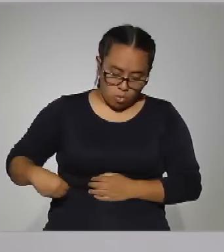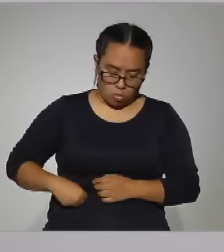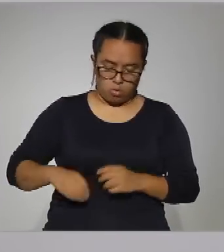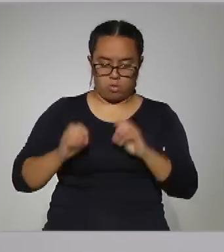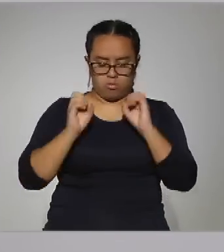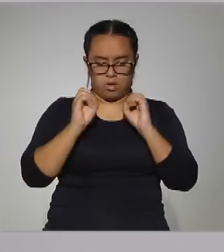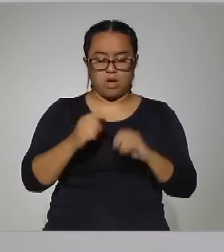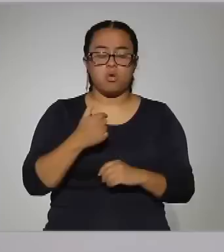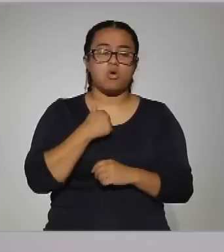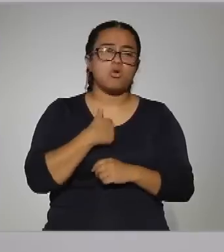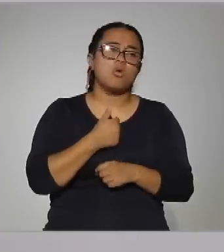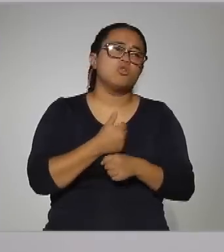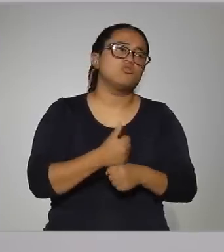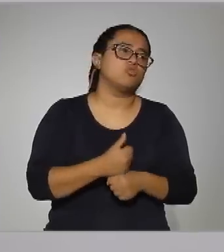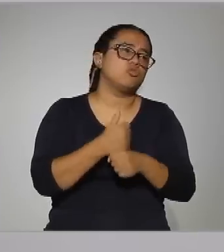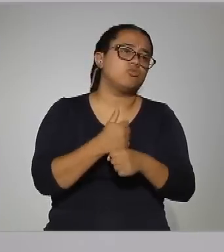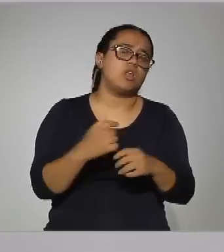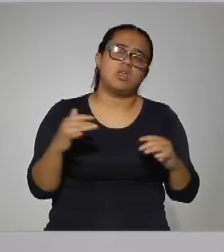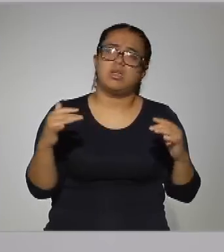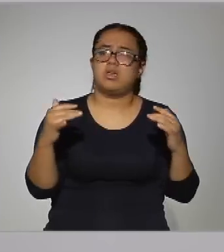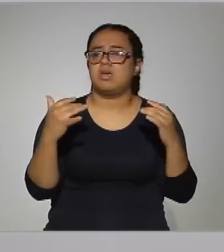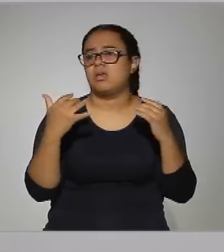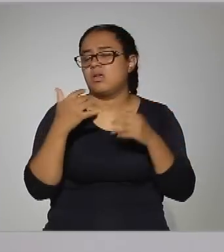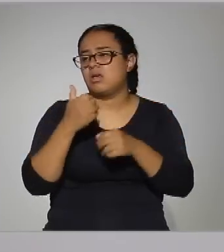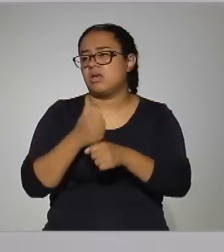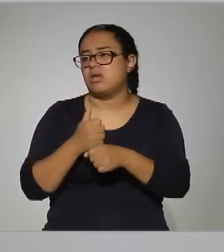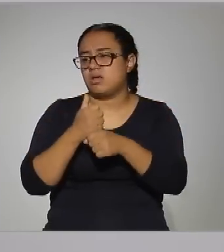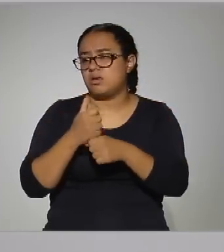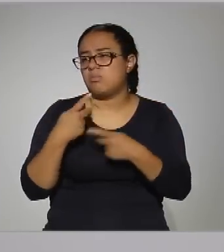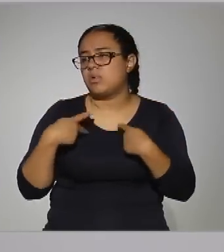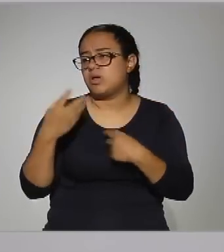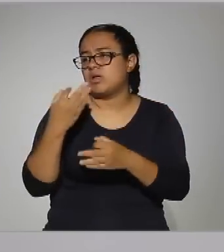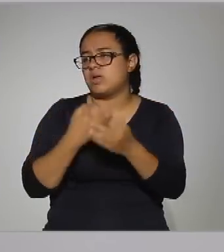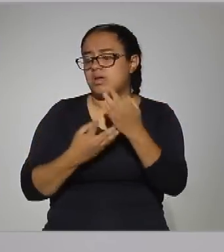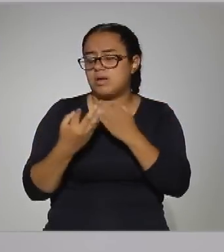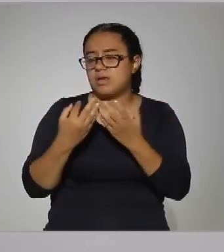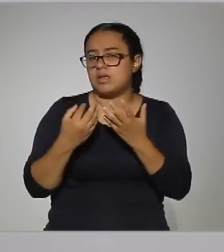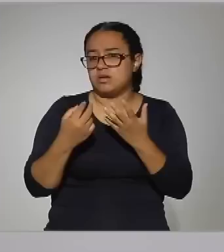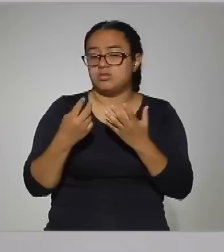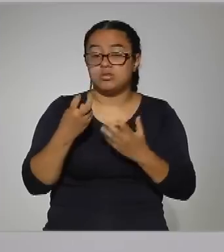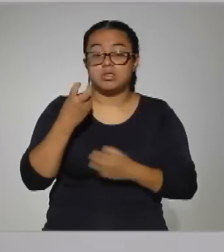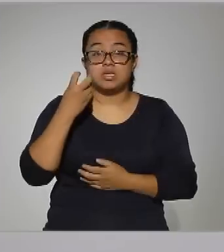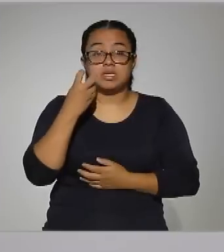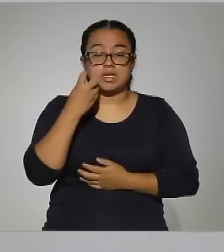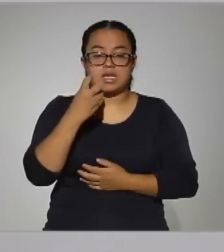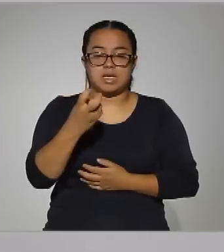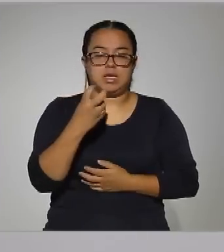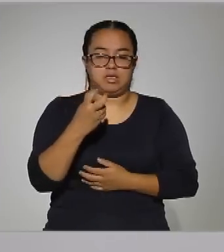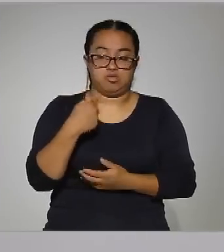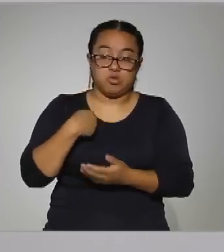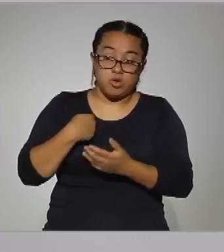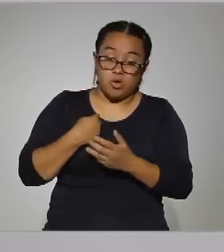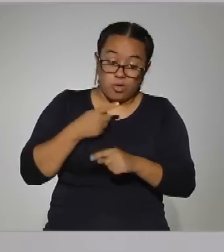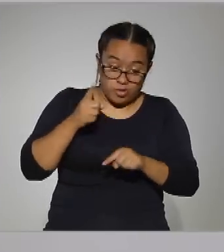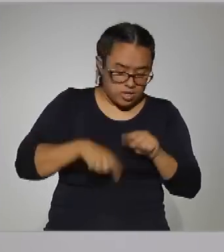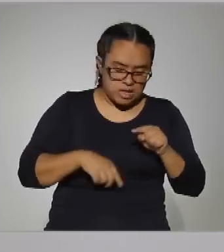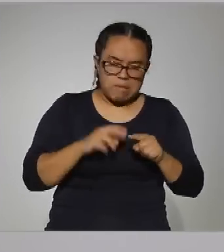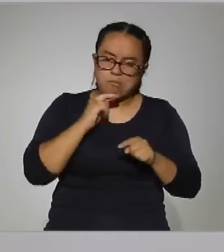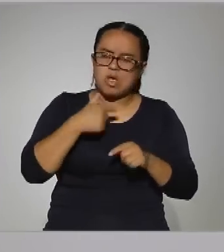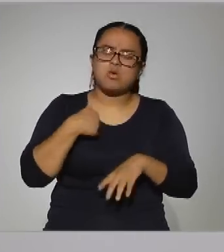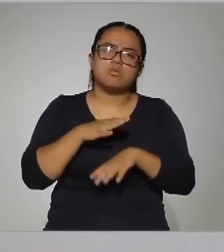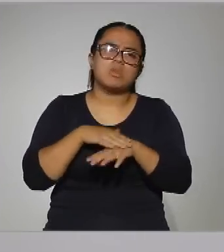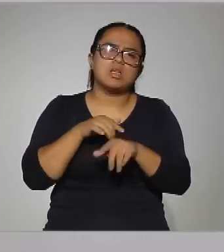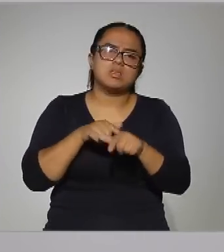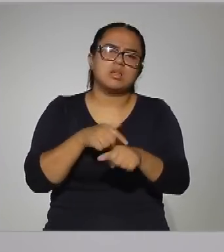la victimización, y que haya una ganancia secundaria de ese lado que no se pueda reconocer, pero que haya algo de lo irrenunciable ahí, que esté todo